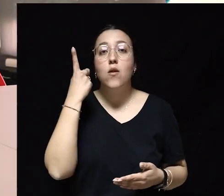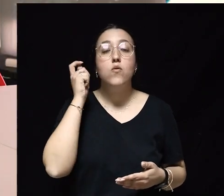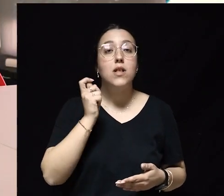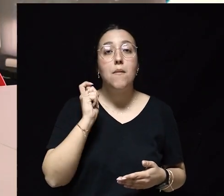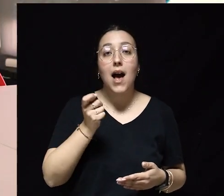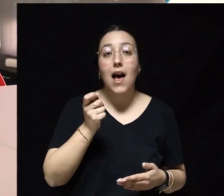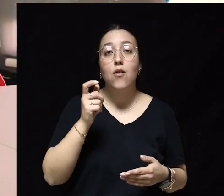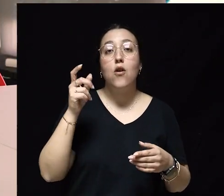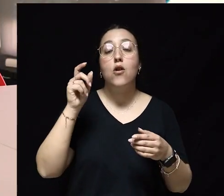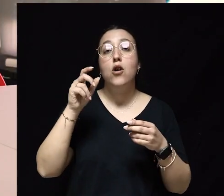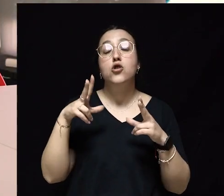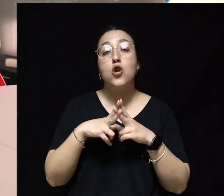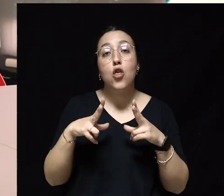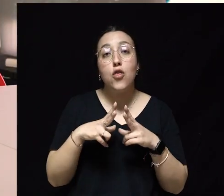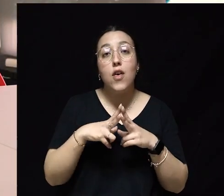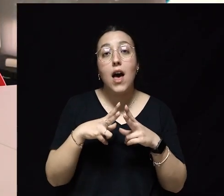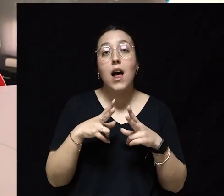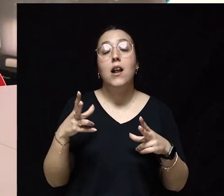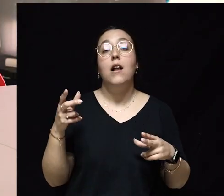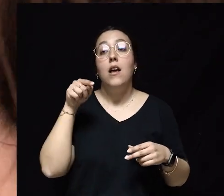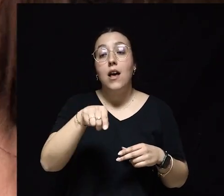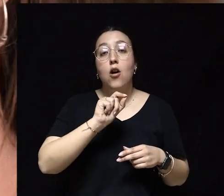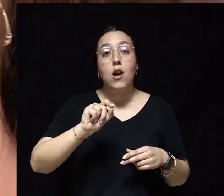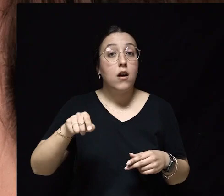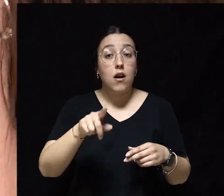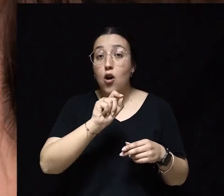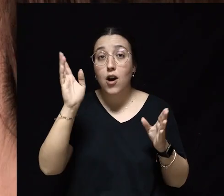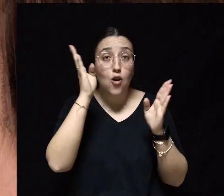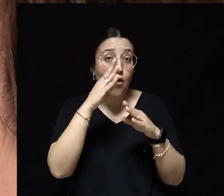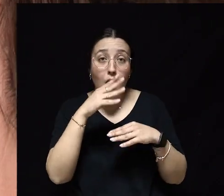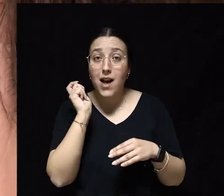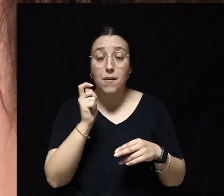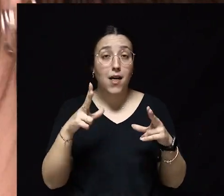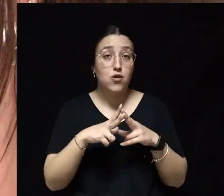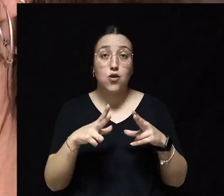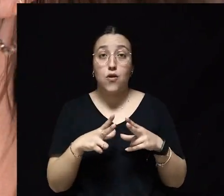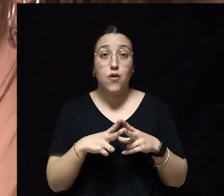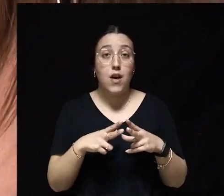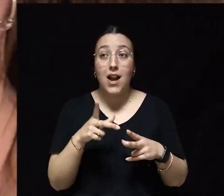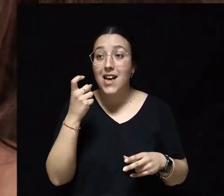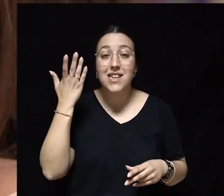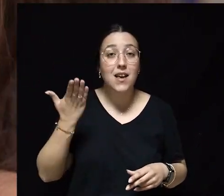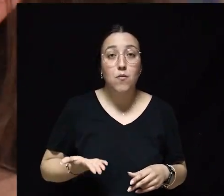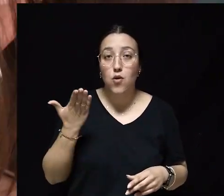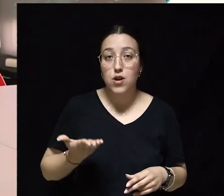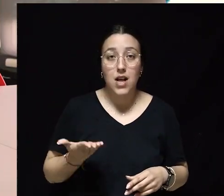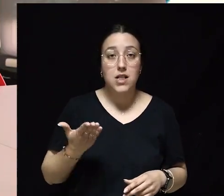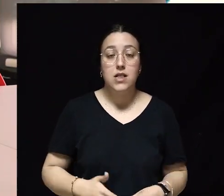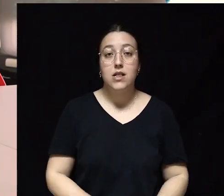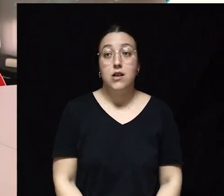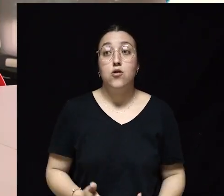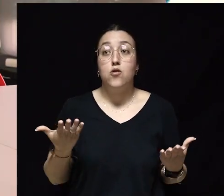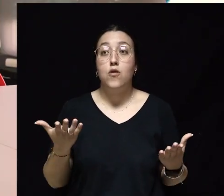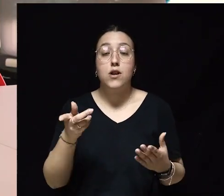un trabajador escolar, un trabajador social, perdón, o un mediador escolar. No cuentan con esta figura. Por lo tanto, no tienen los recursos